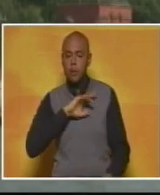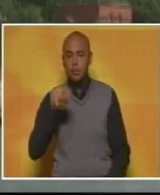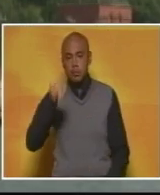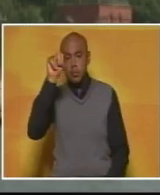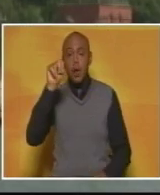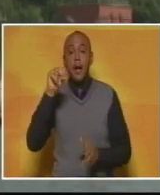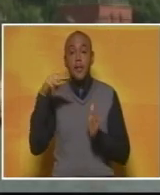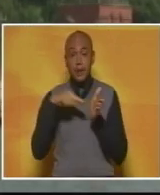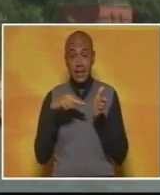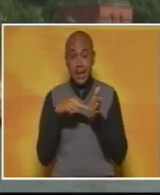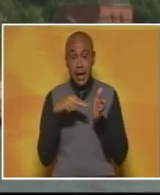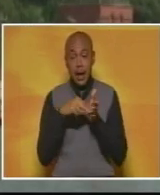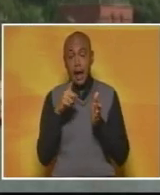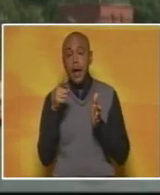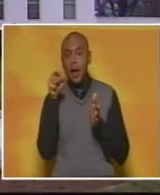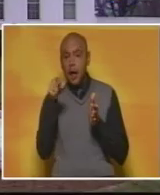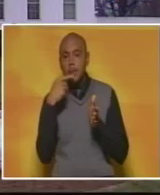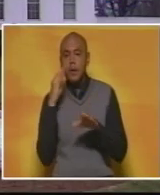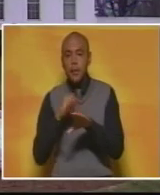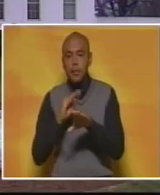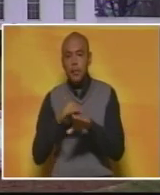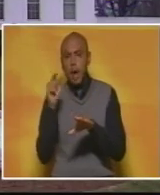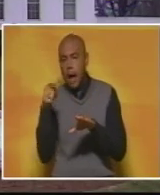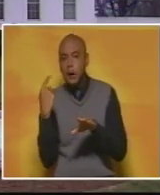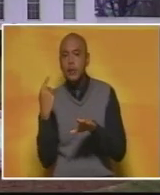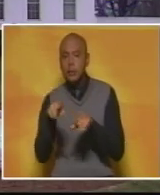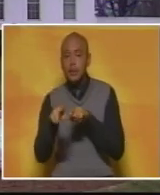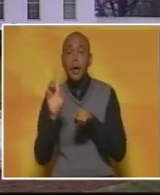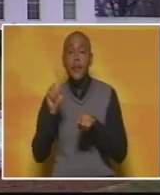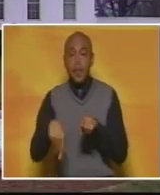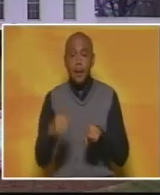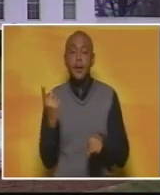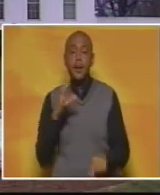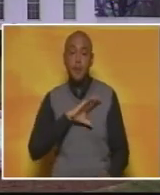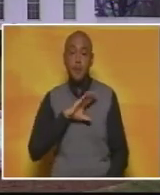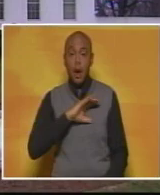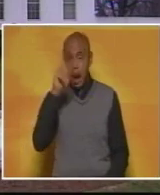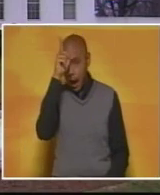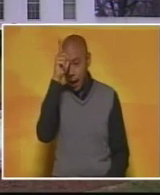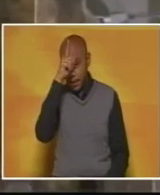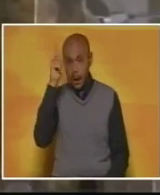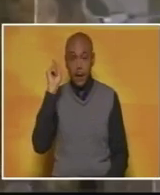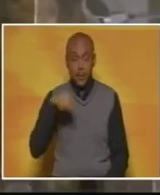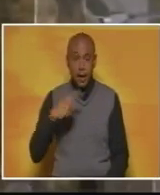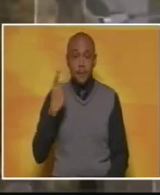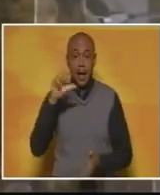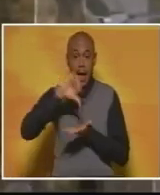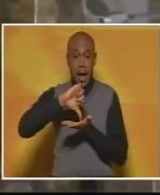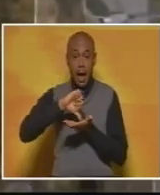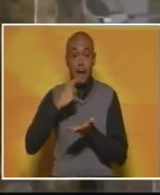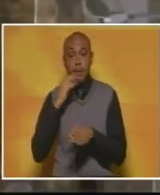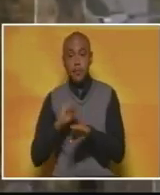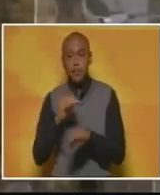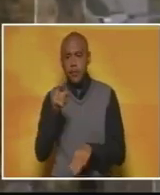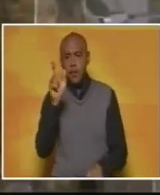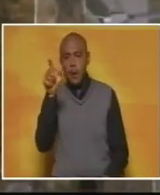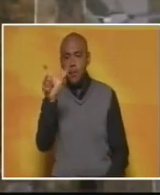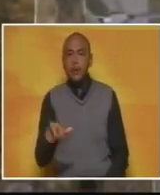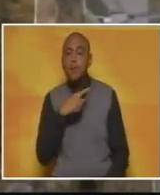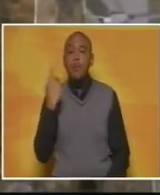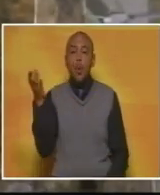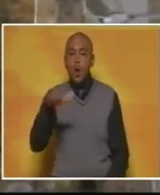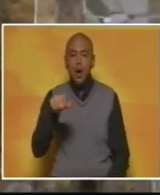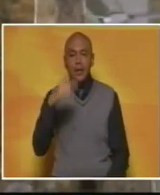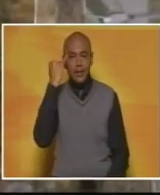donde Washington anunció que efectuó esa operación. Por su parte, Irán y Alemania han advertido que la muerte del líder islámico no supone el fin de